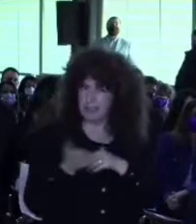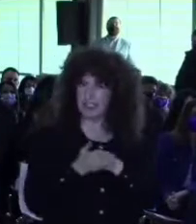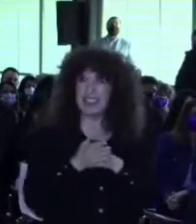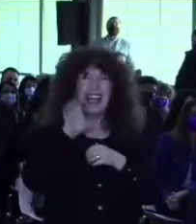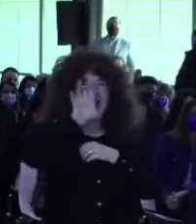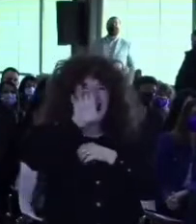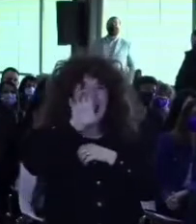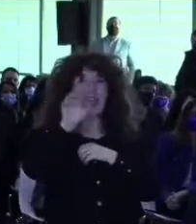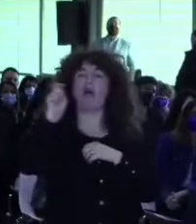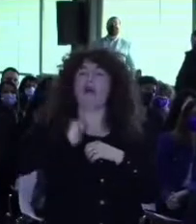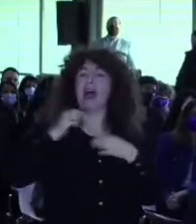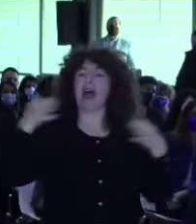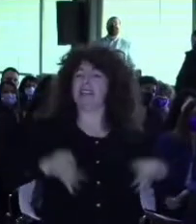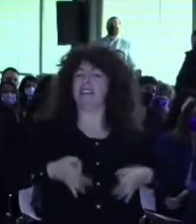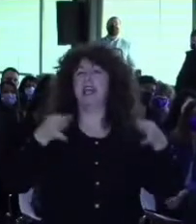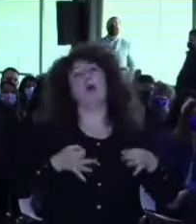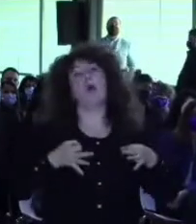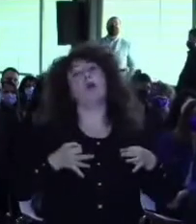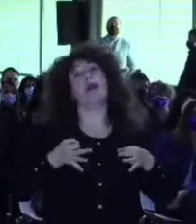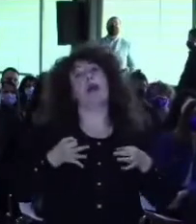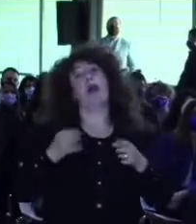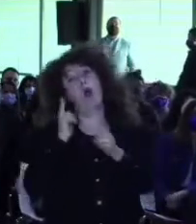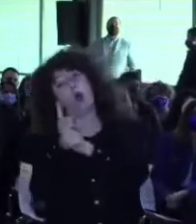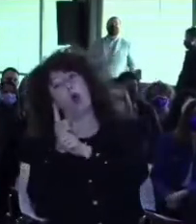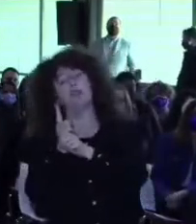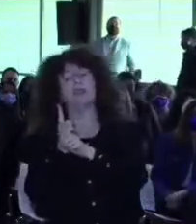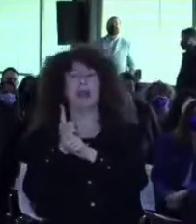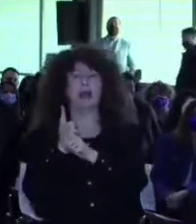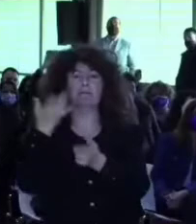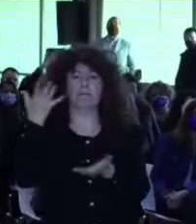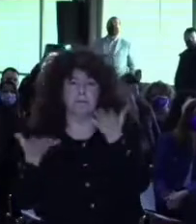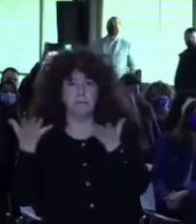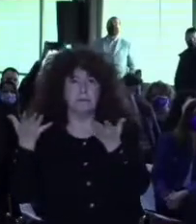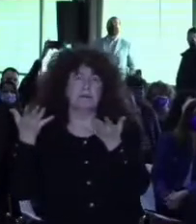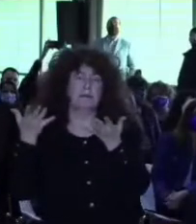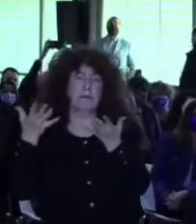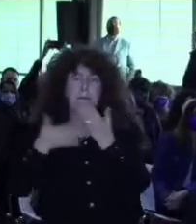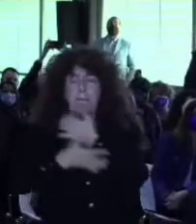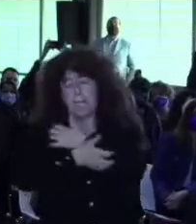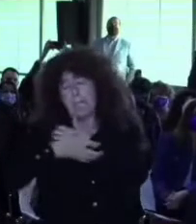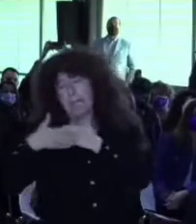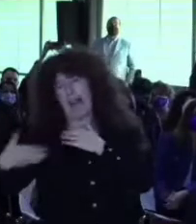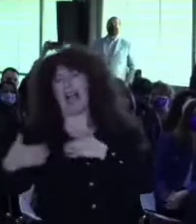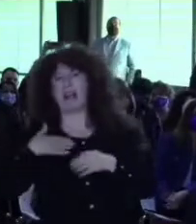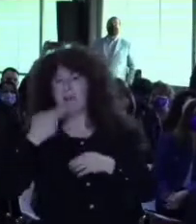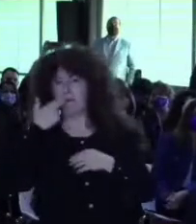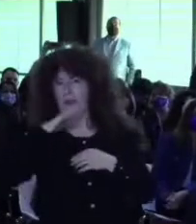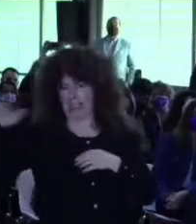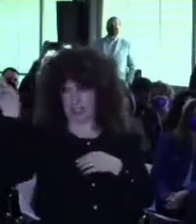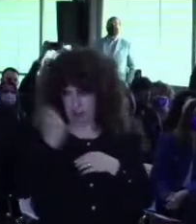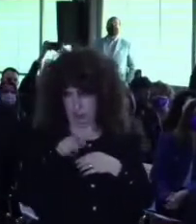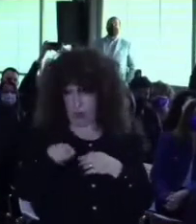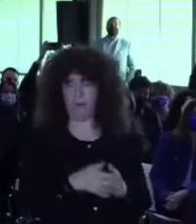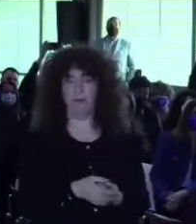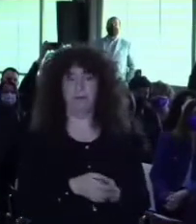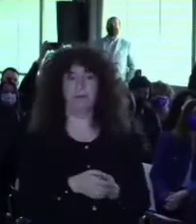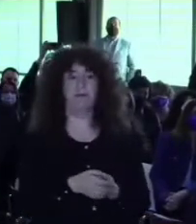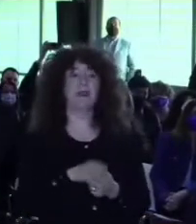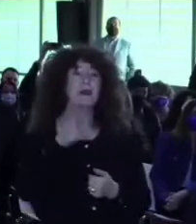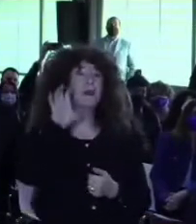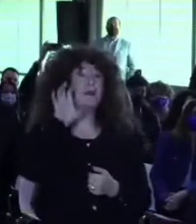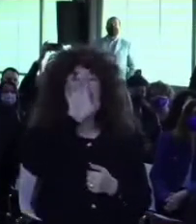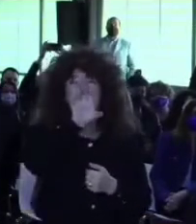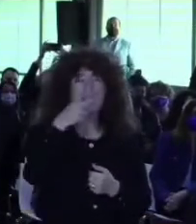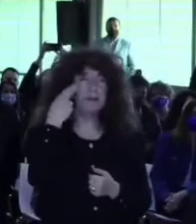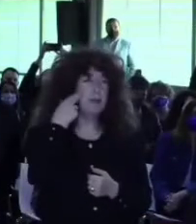brinde seguridad frente a la incertidumbre y la precariedad que genera el fascismo. Un país en el que no